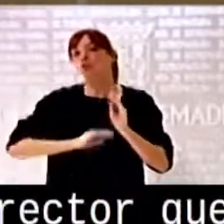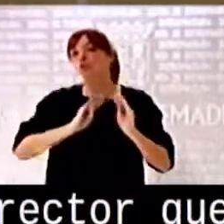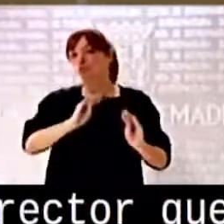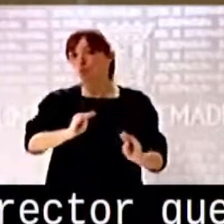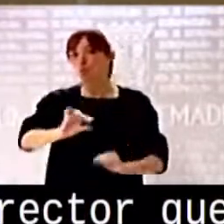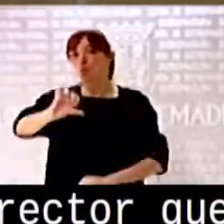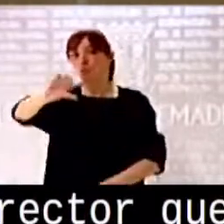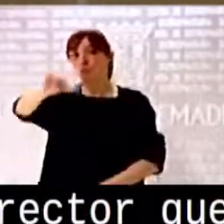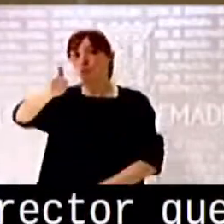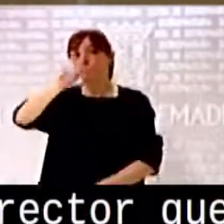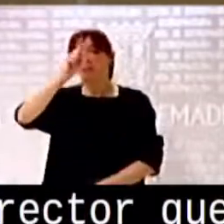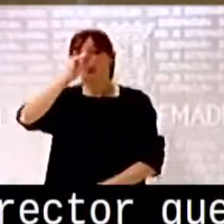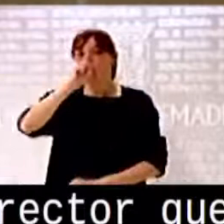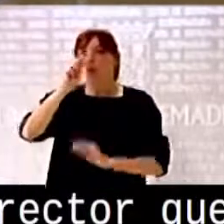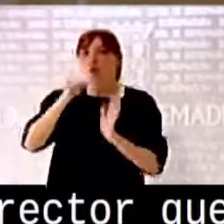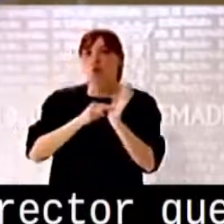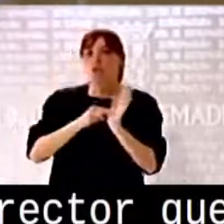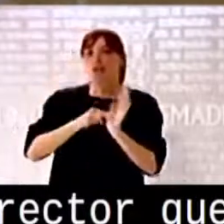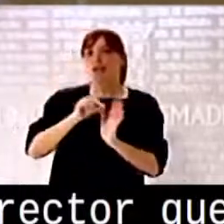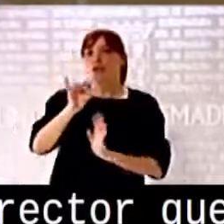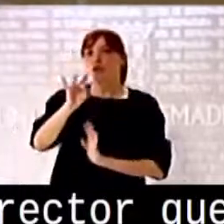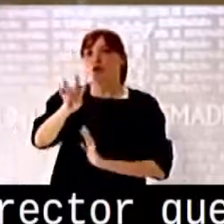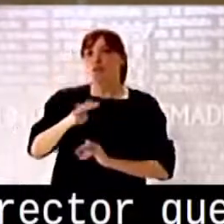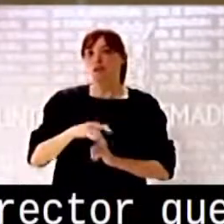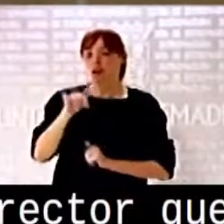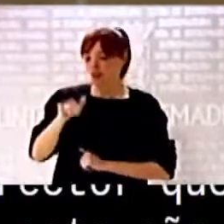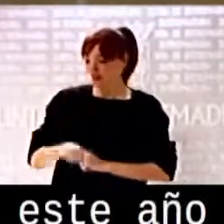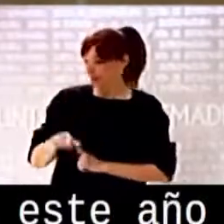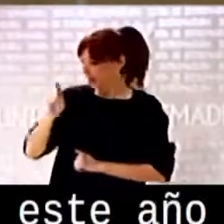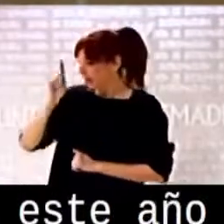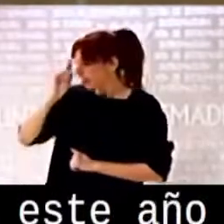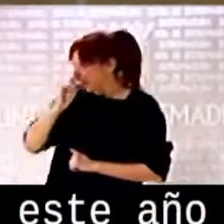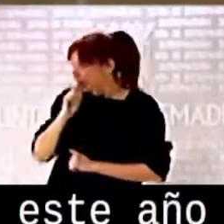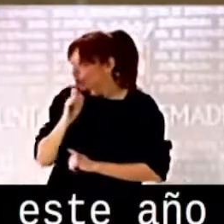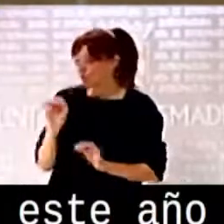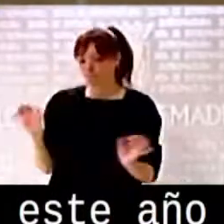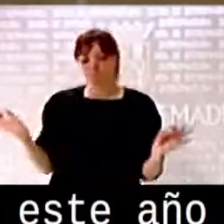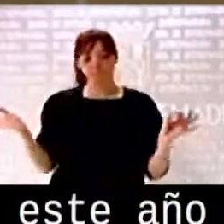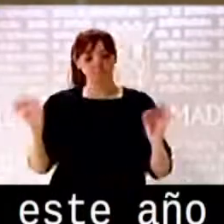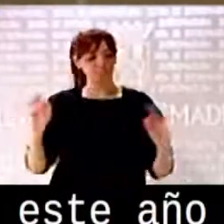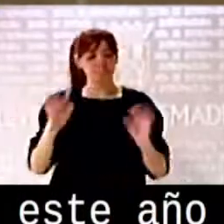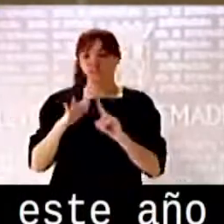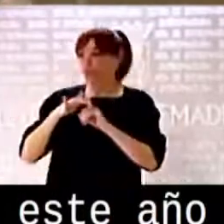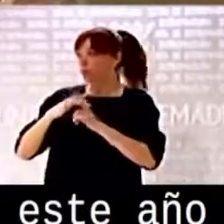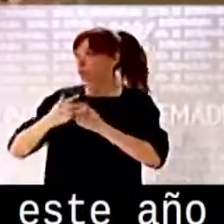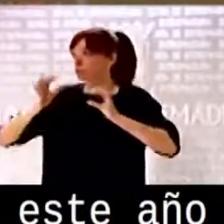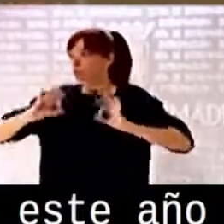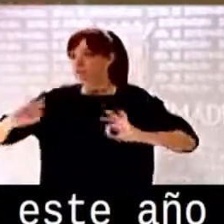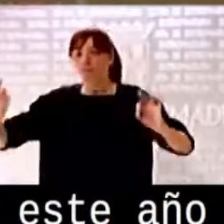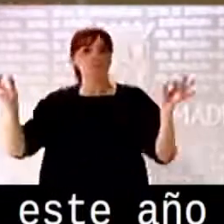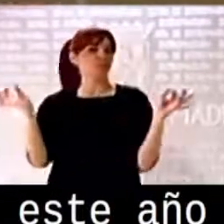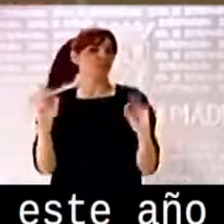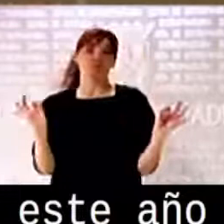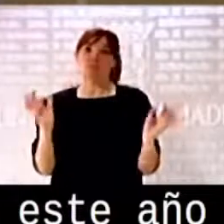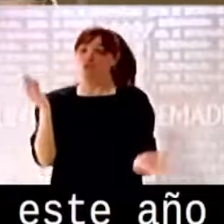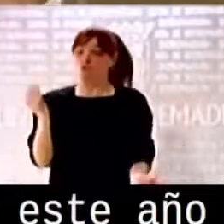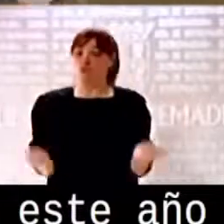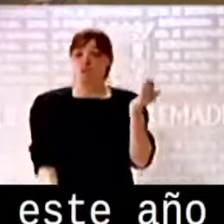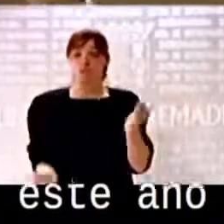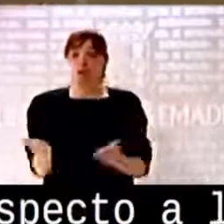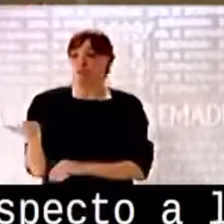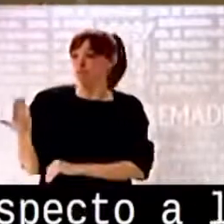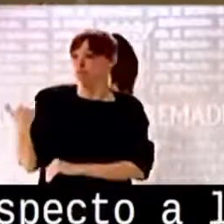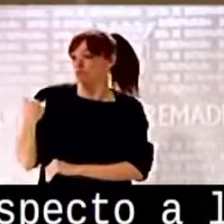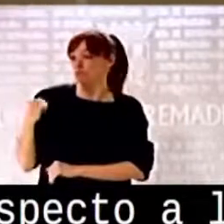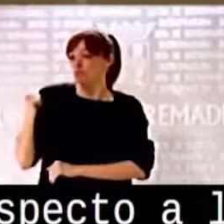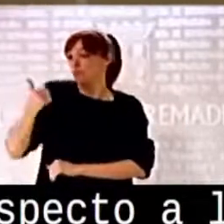aprobó en el año 2014. Por tanto, este año no hay ninguna excepcionalidad con respecto a lo